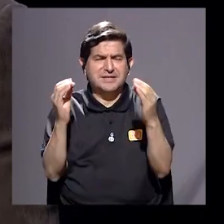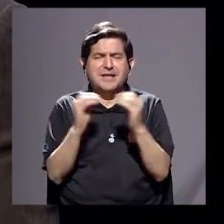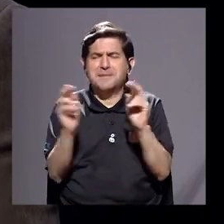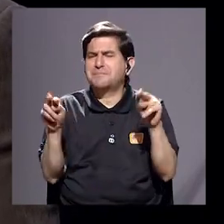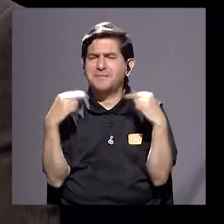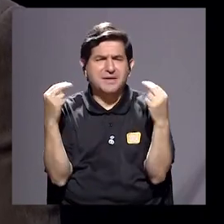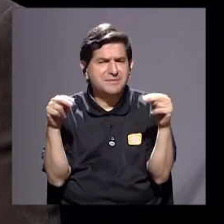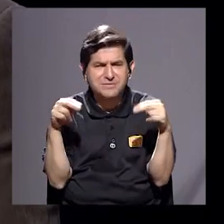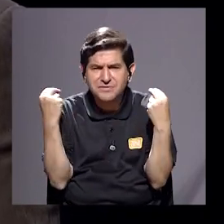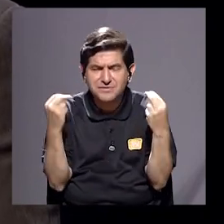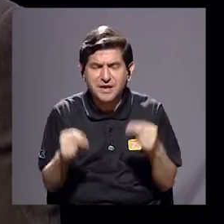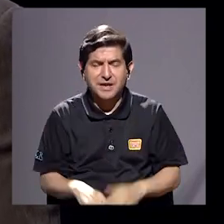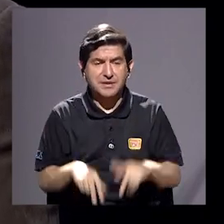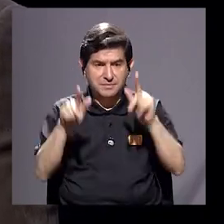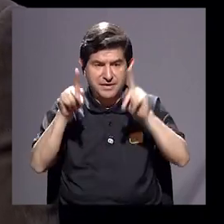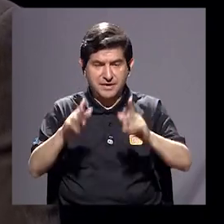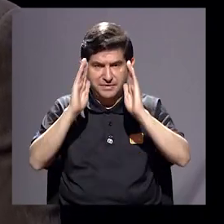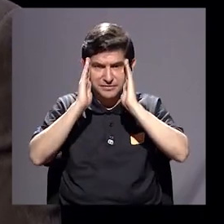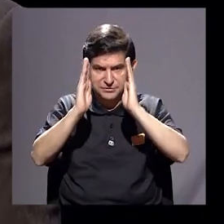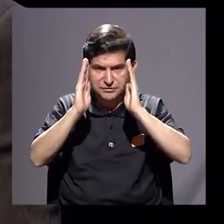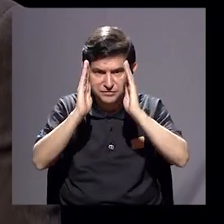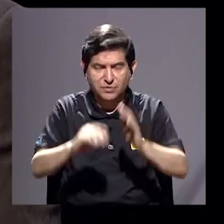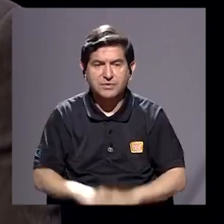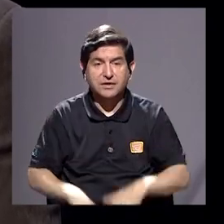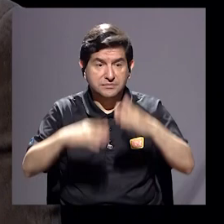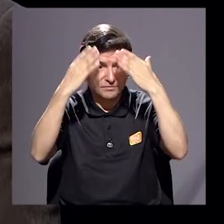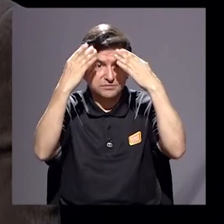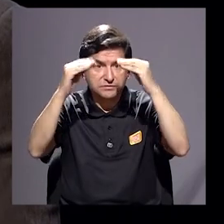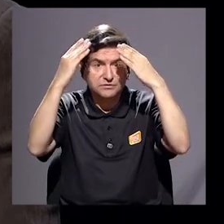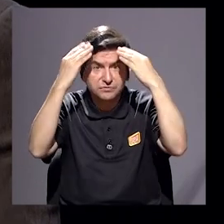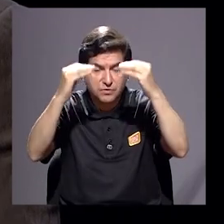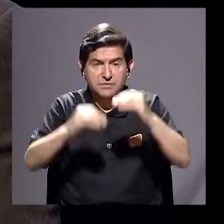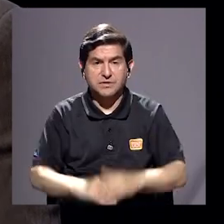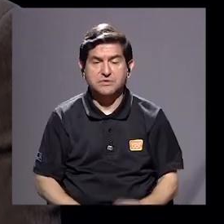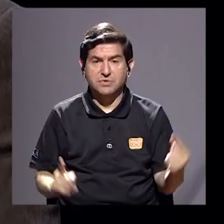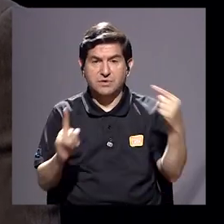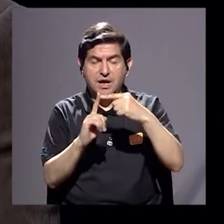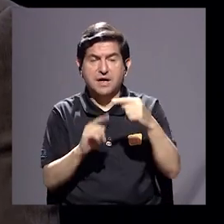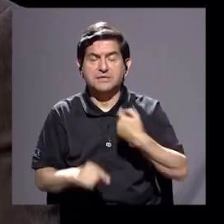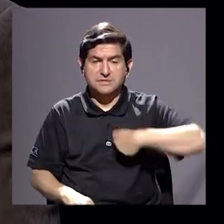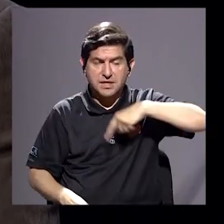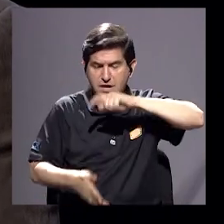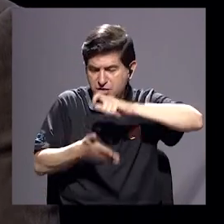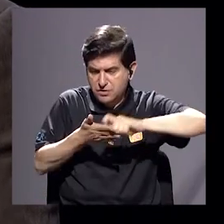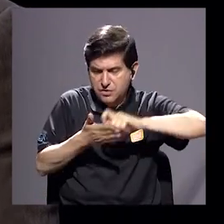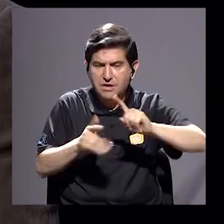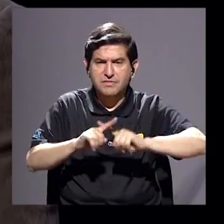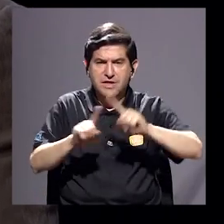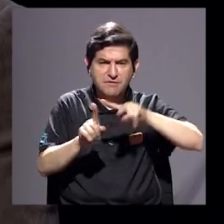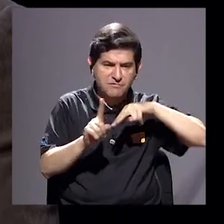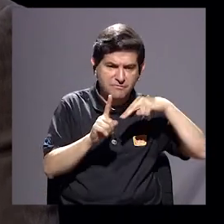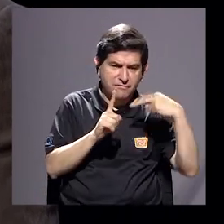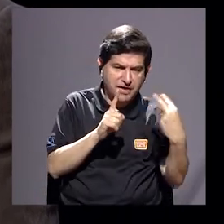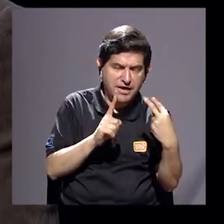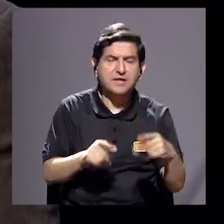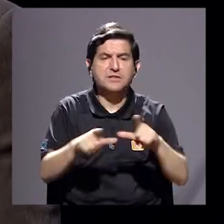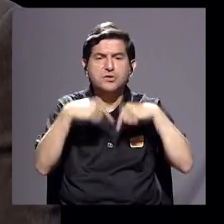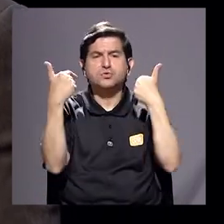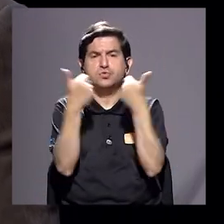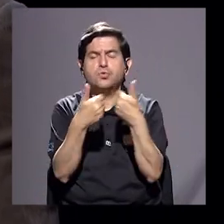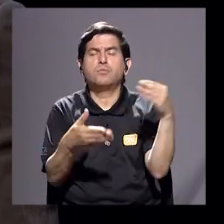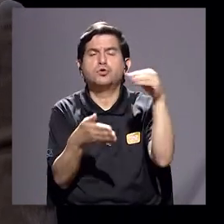neutrales posibles para la ciudadanía informales incluso busca el sanas notas que hacemos ponemos los enfoques diferentes de las diferentes fracciones